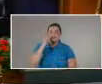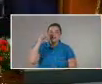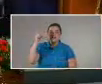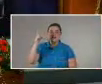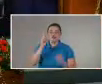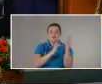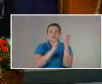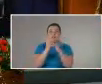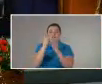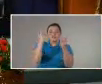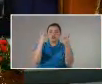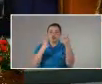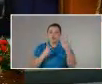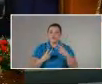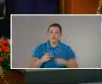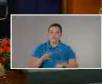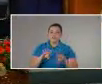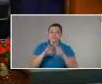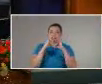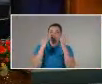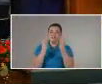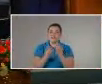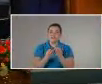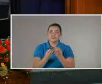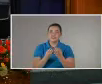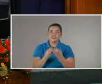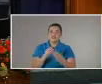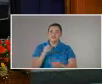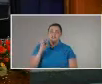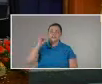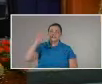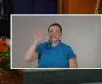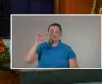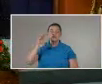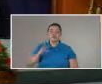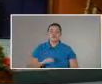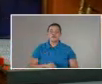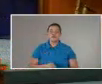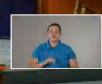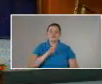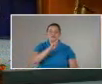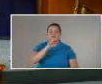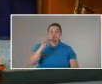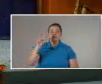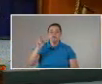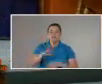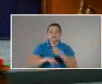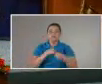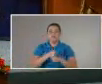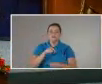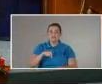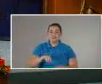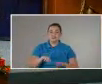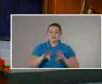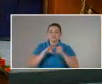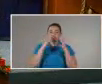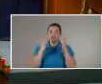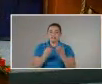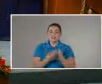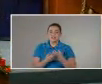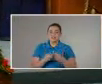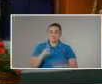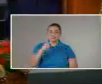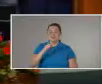la tierra, en sus aproximados 33 años sobre la tierra, nos muestra diferentes experiencias de la